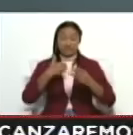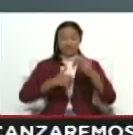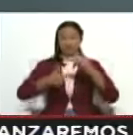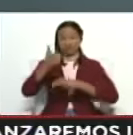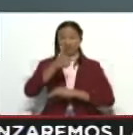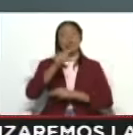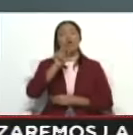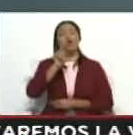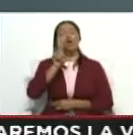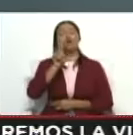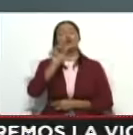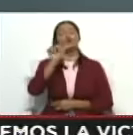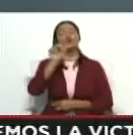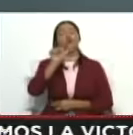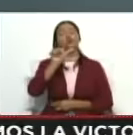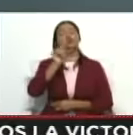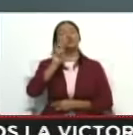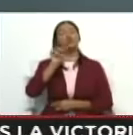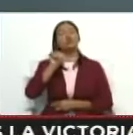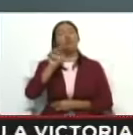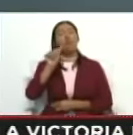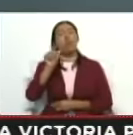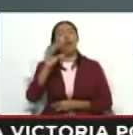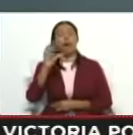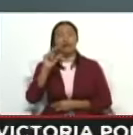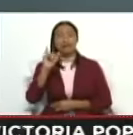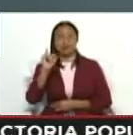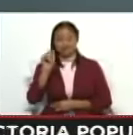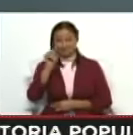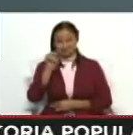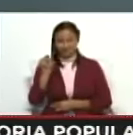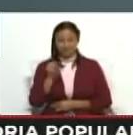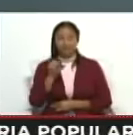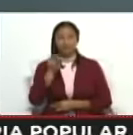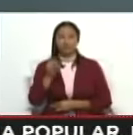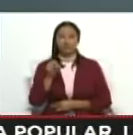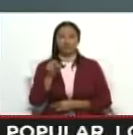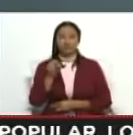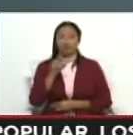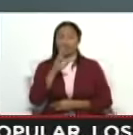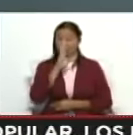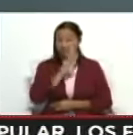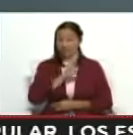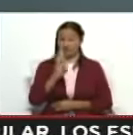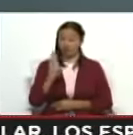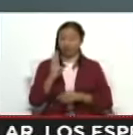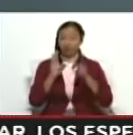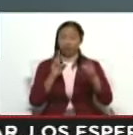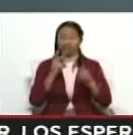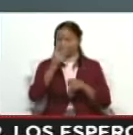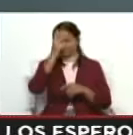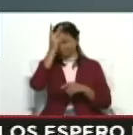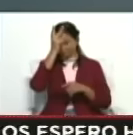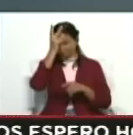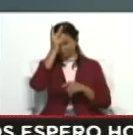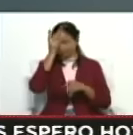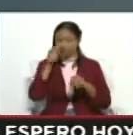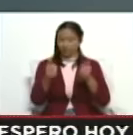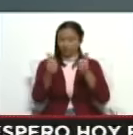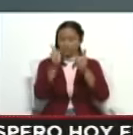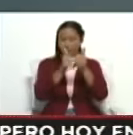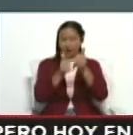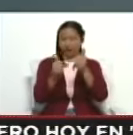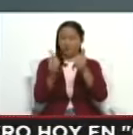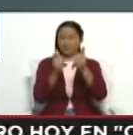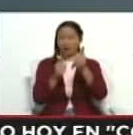Roa, entre otros, ¿verdad? El entorno más directo de estas personas, con nada